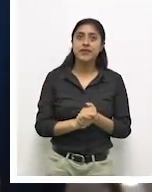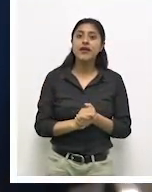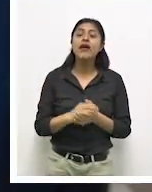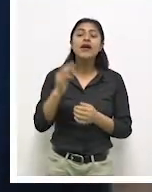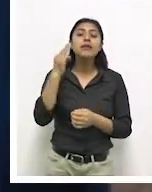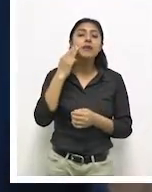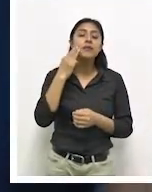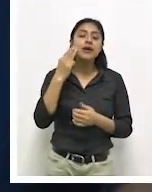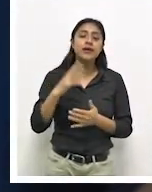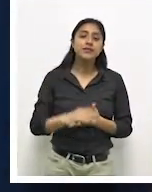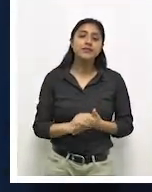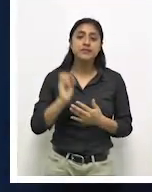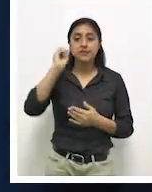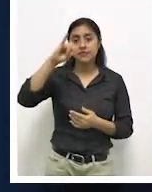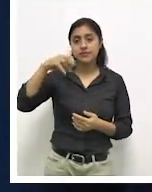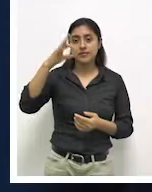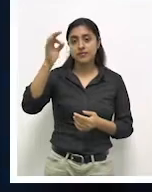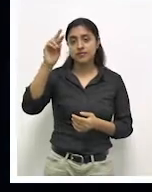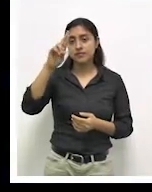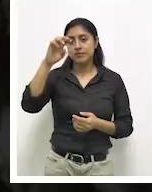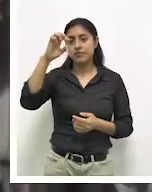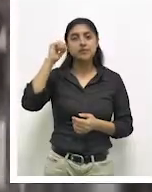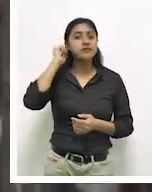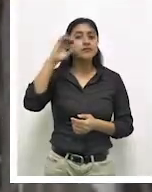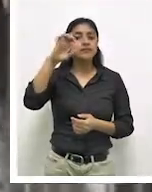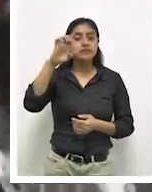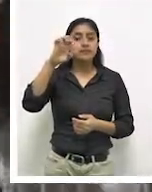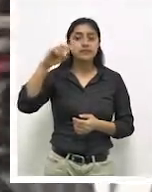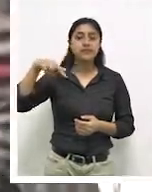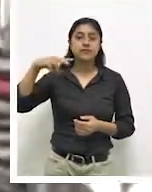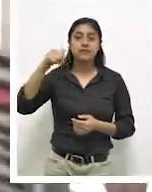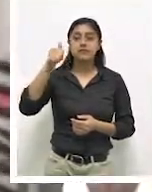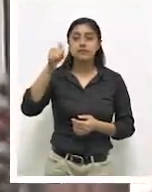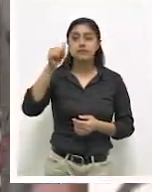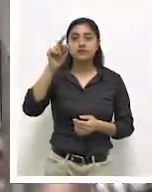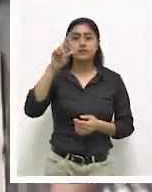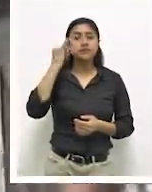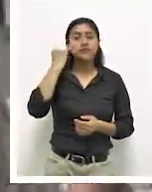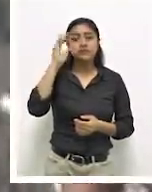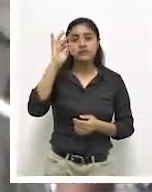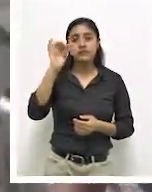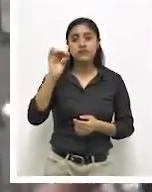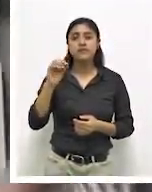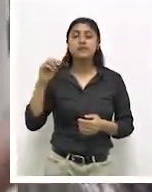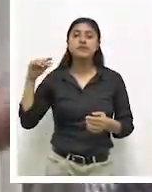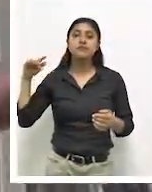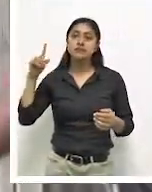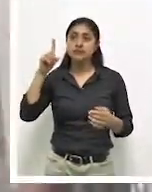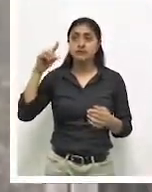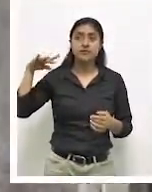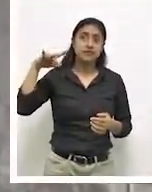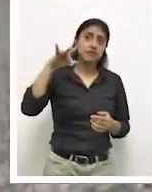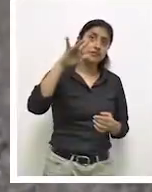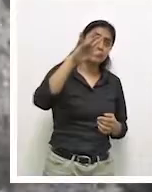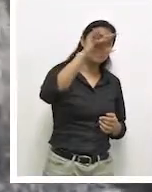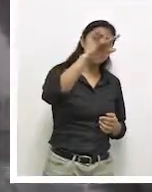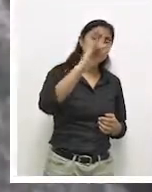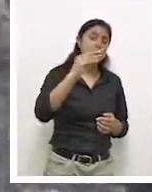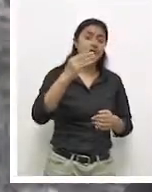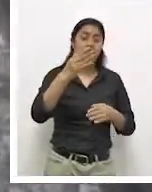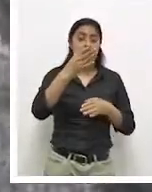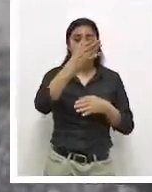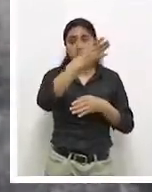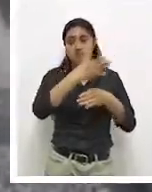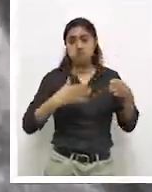Desgraciadamente, Jorge Mario, en uno de sus viajes en el tren conocido como La Bestia, perdió la pierna. Y ese fue el preciso